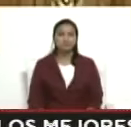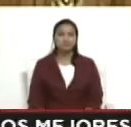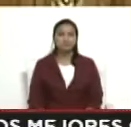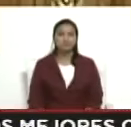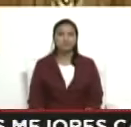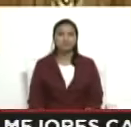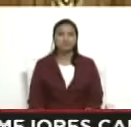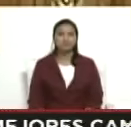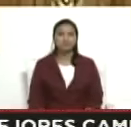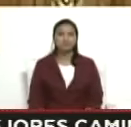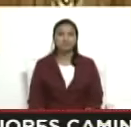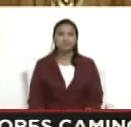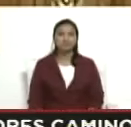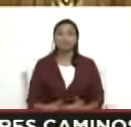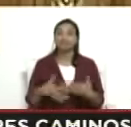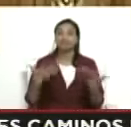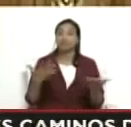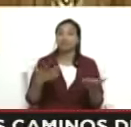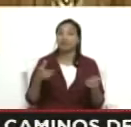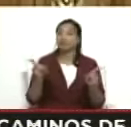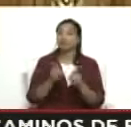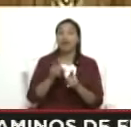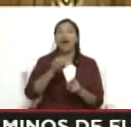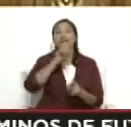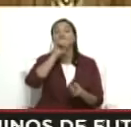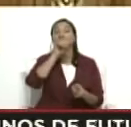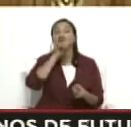Han terminado en el basurero de la historia.